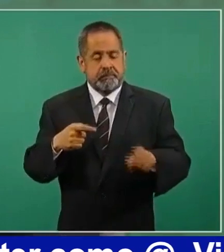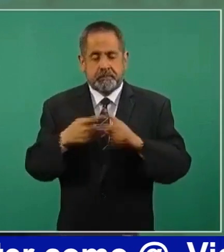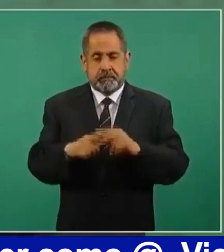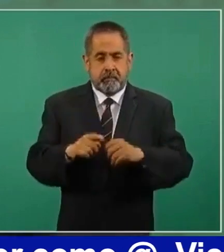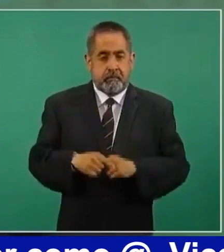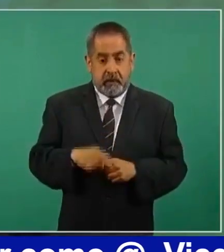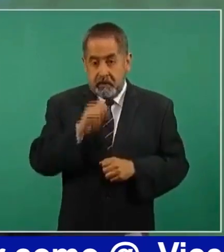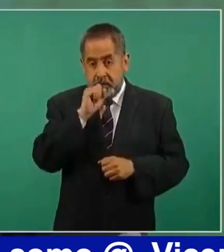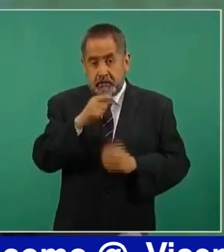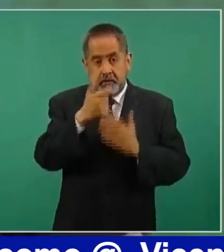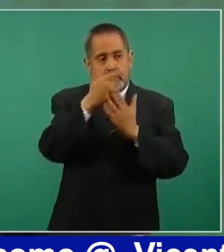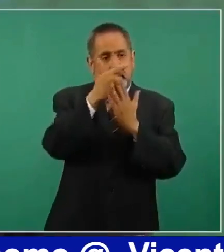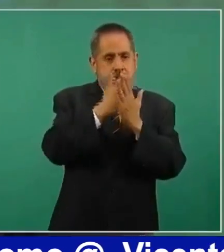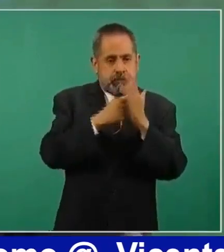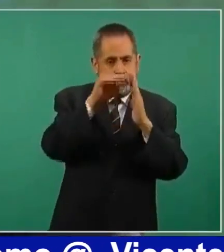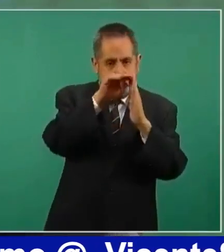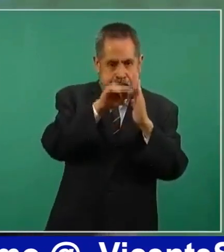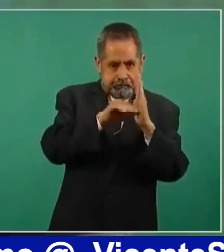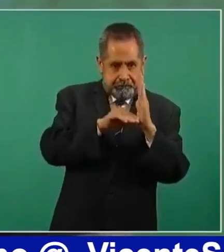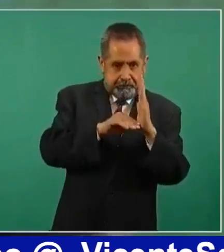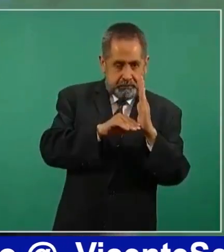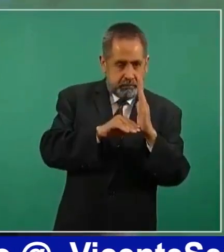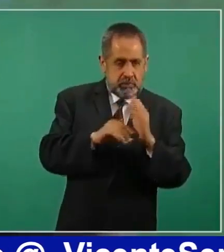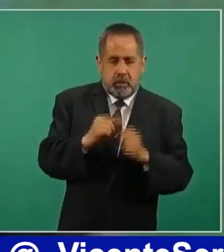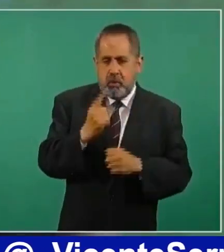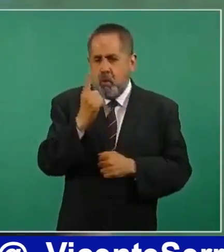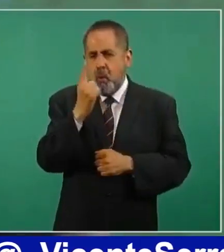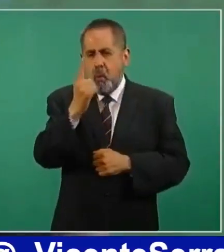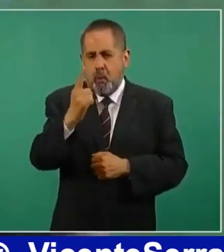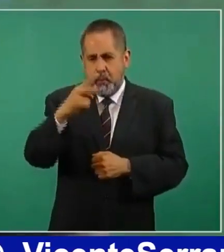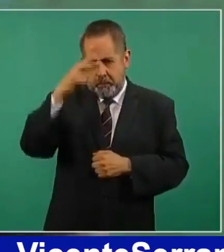Y en esa lista solo aparecía un mexicano,